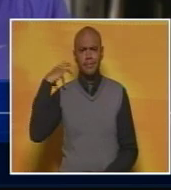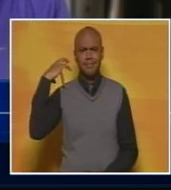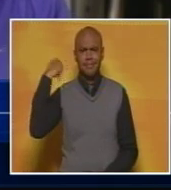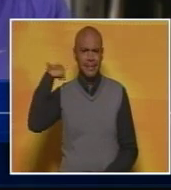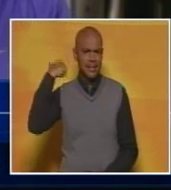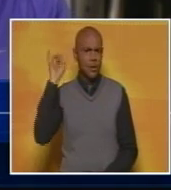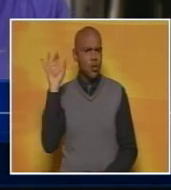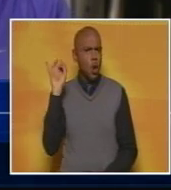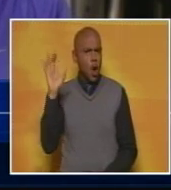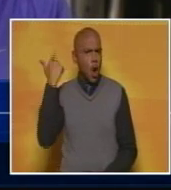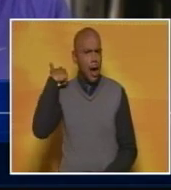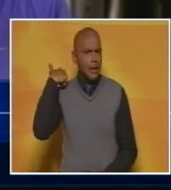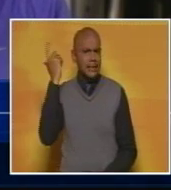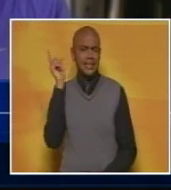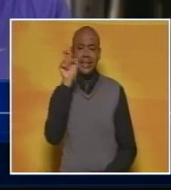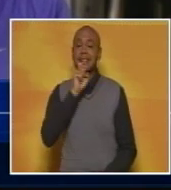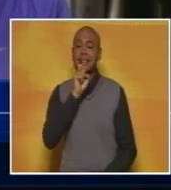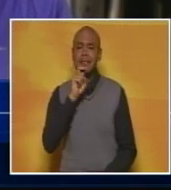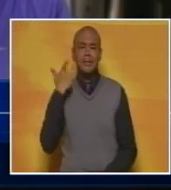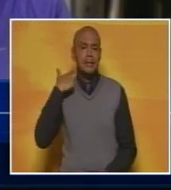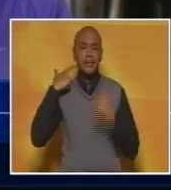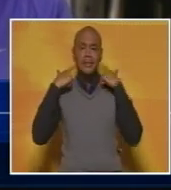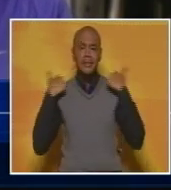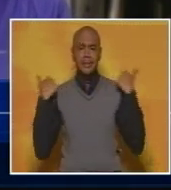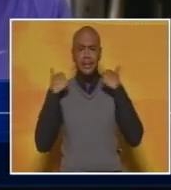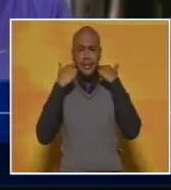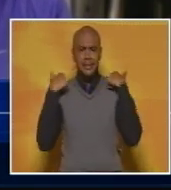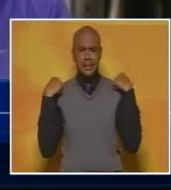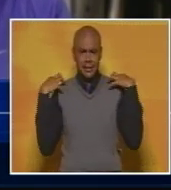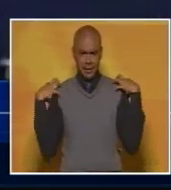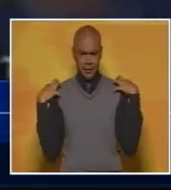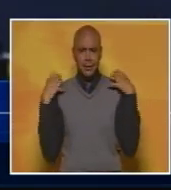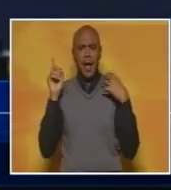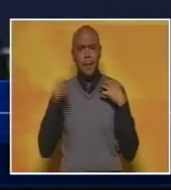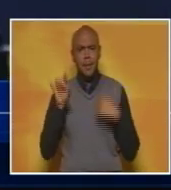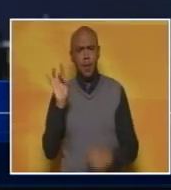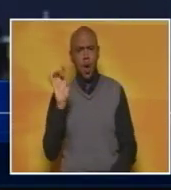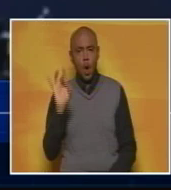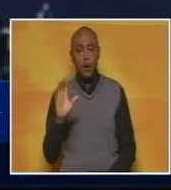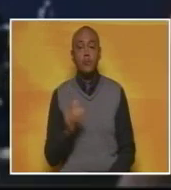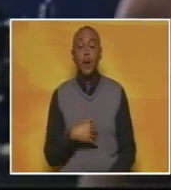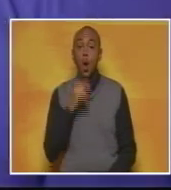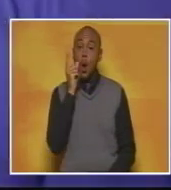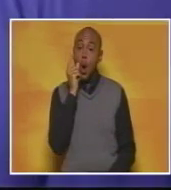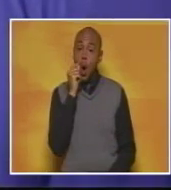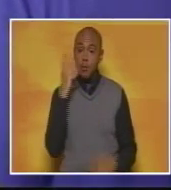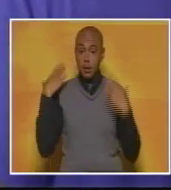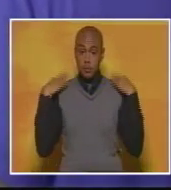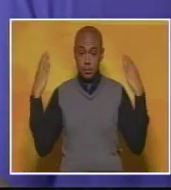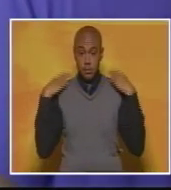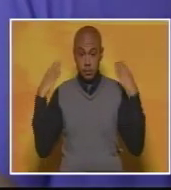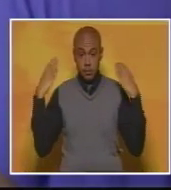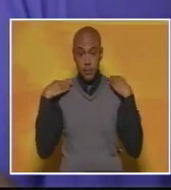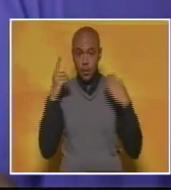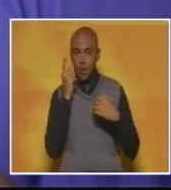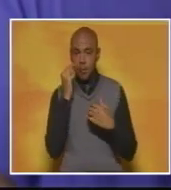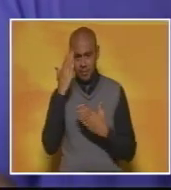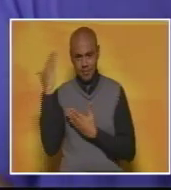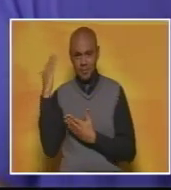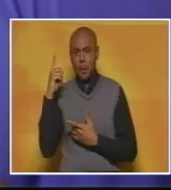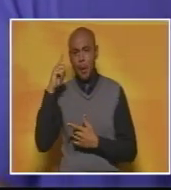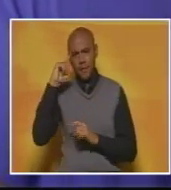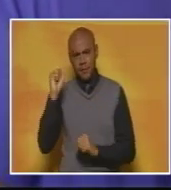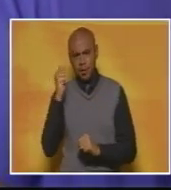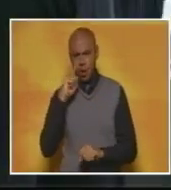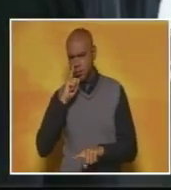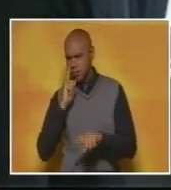parte superior de la espalda, cuello y hombros. Fue solo de un lado. Un entrenador físico en el gimnasio Orlando Health sabía